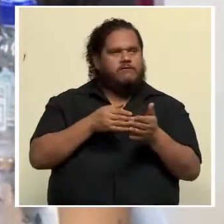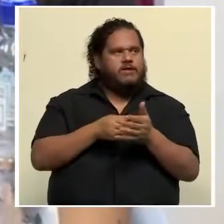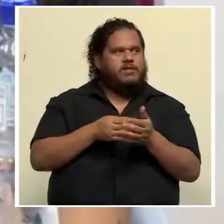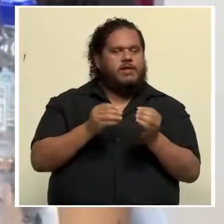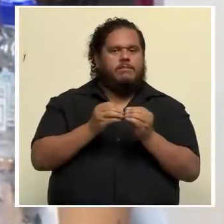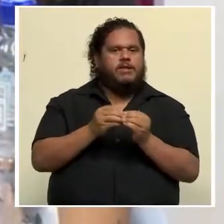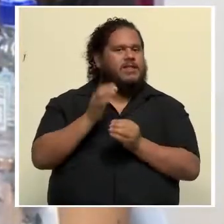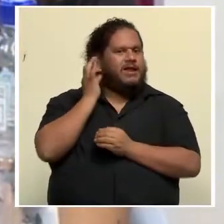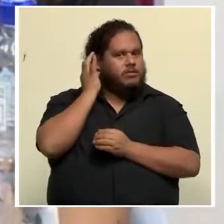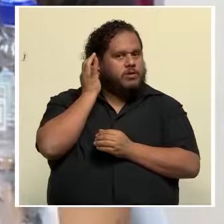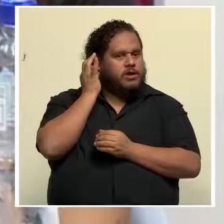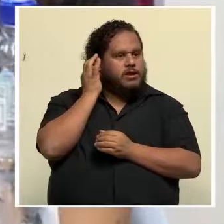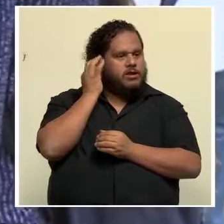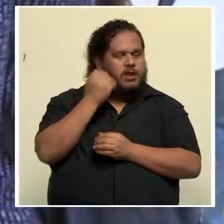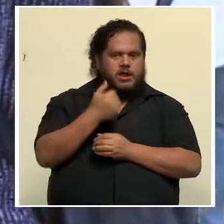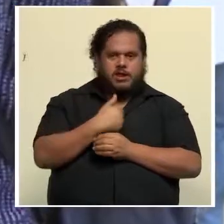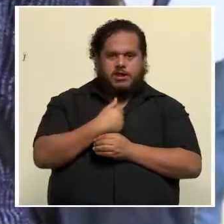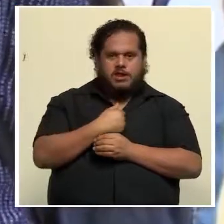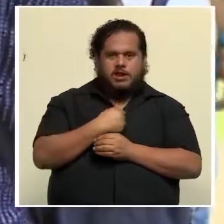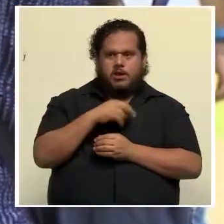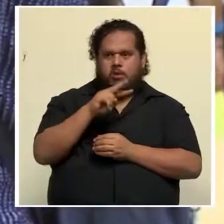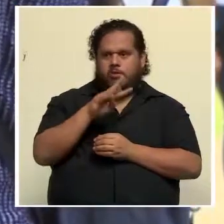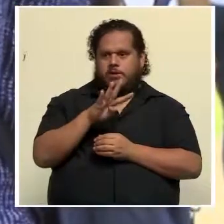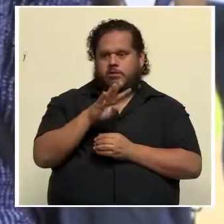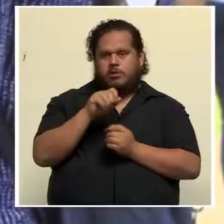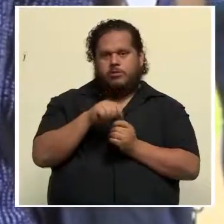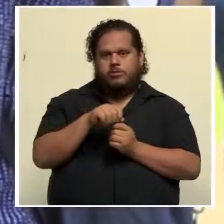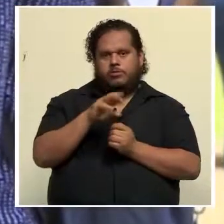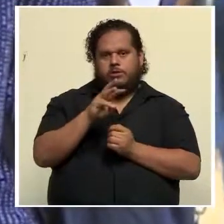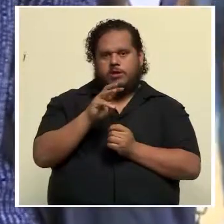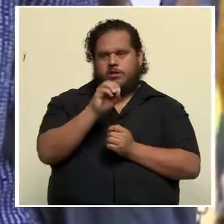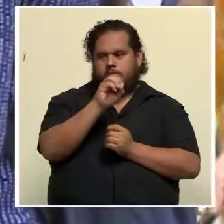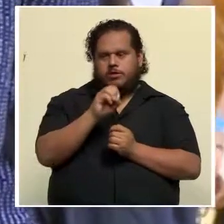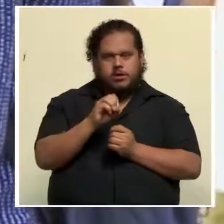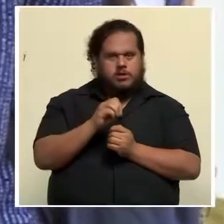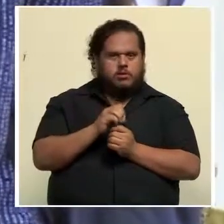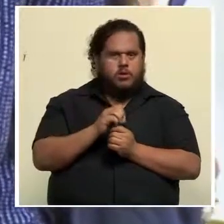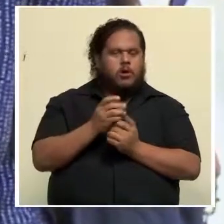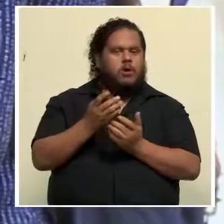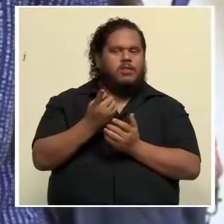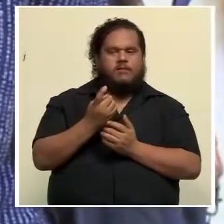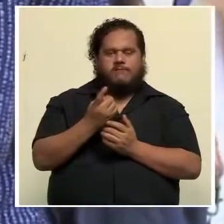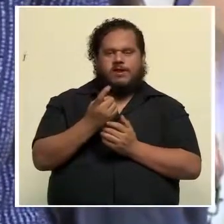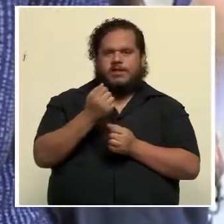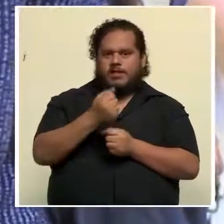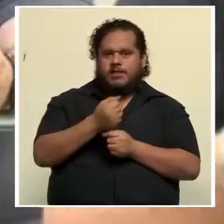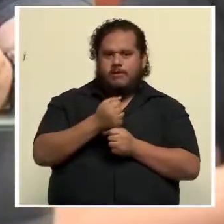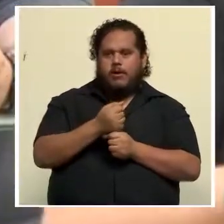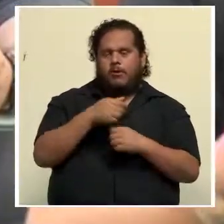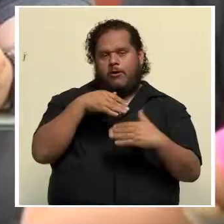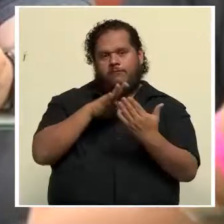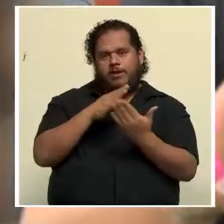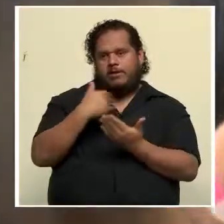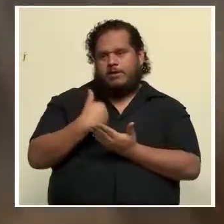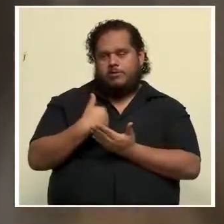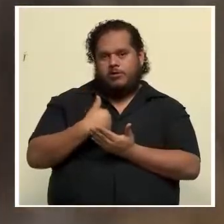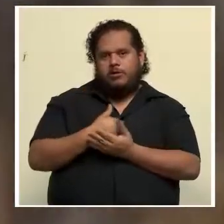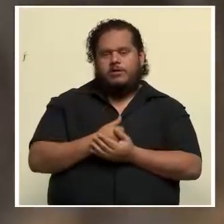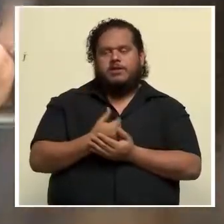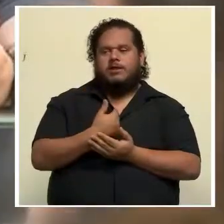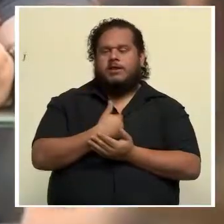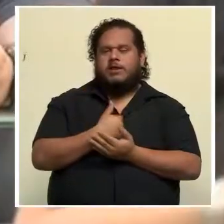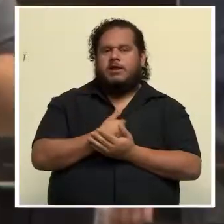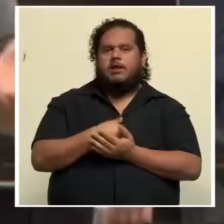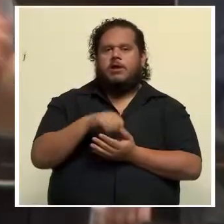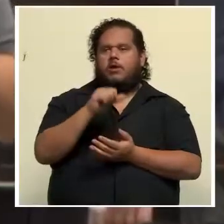más a las mujeres, que tienen un 24.6% de desocupación, frente a los hombres, que